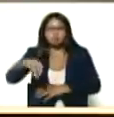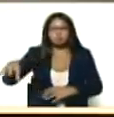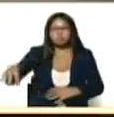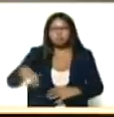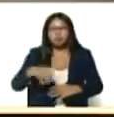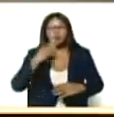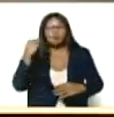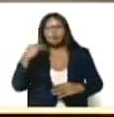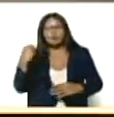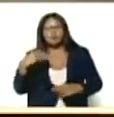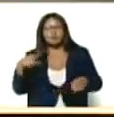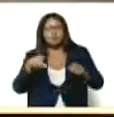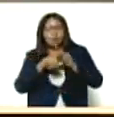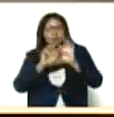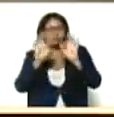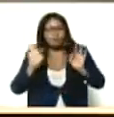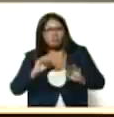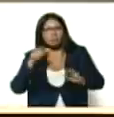la juventud